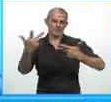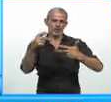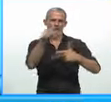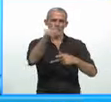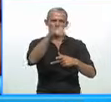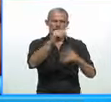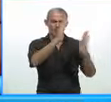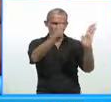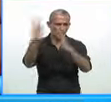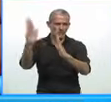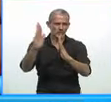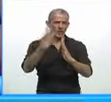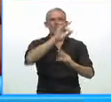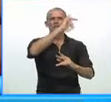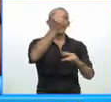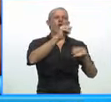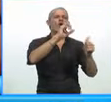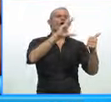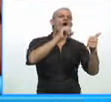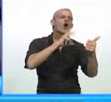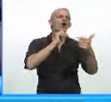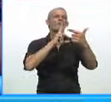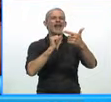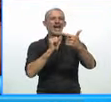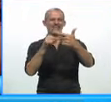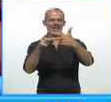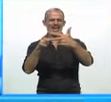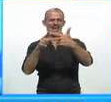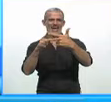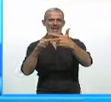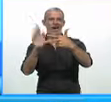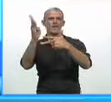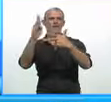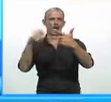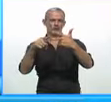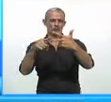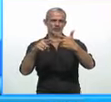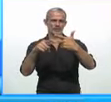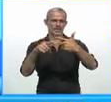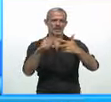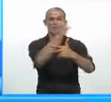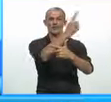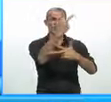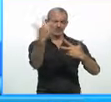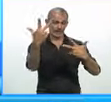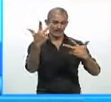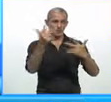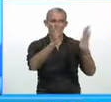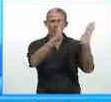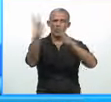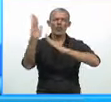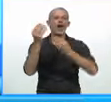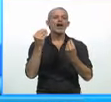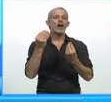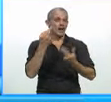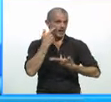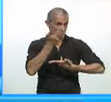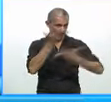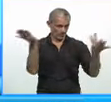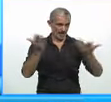ordenar situaciones de menor a mayor. Ustedes, como sabrán, deportistas olímpicos, bronce, plata, oro. ¿Qué propusimos para